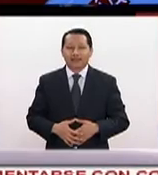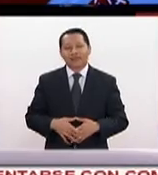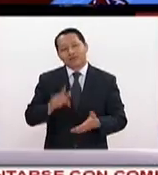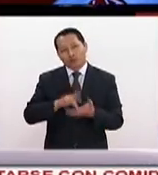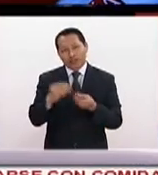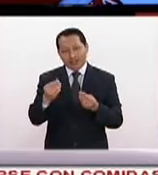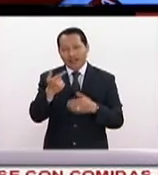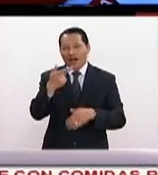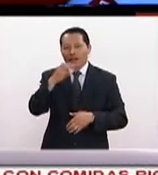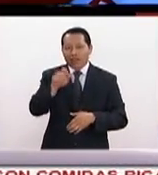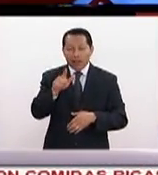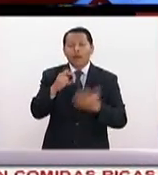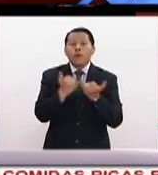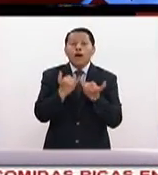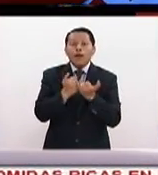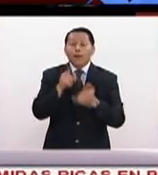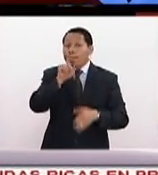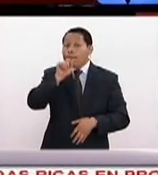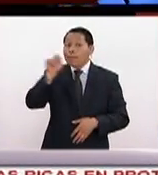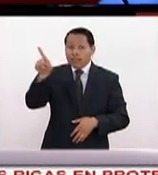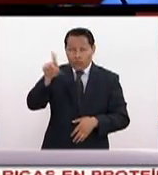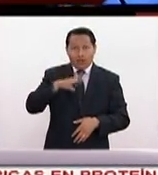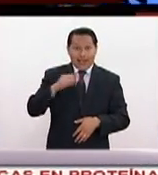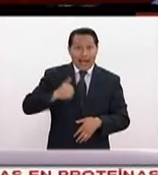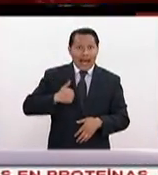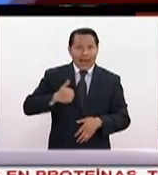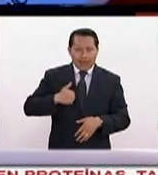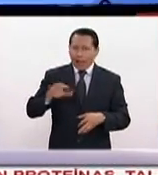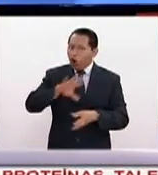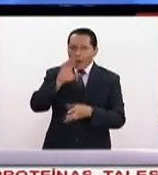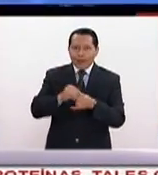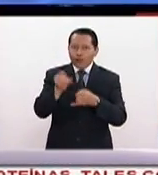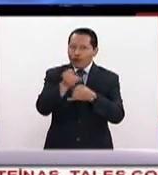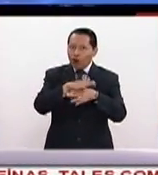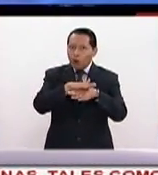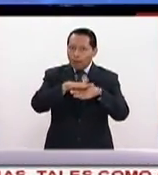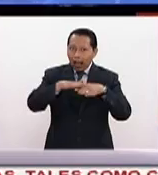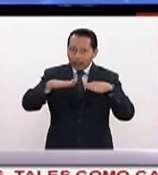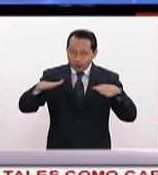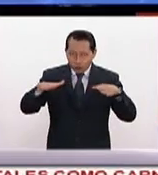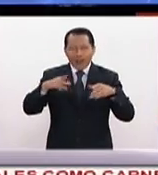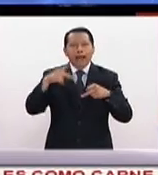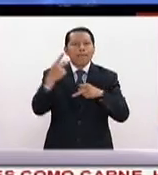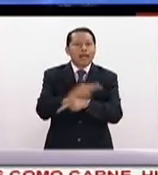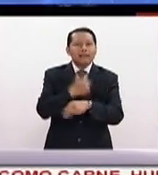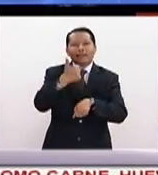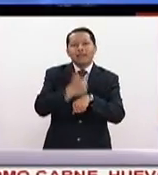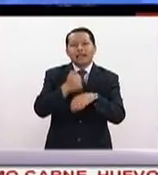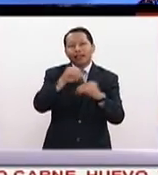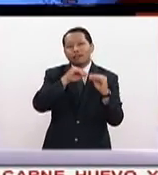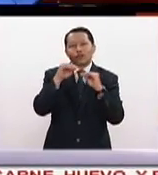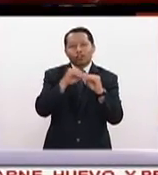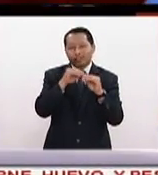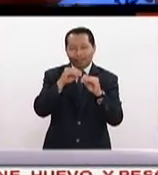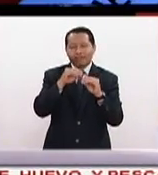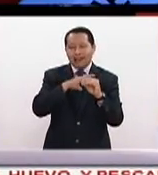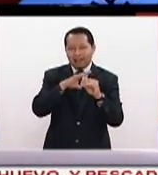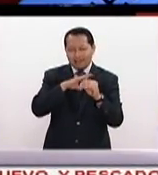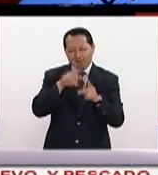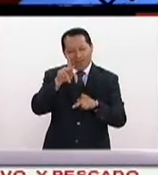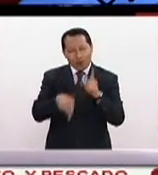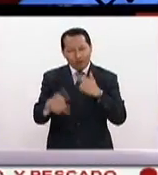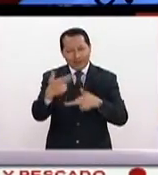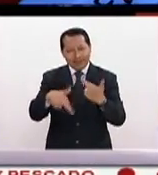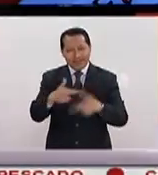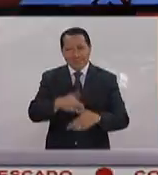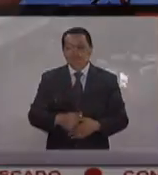Muchísimas gracias, Gabriel. Por supuesto, él va a estar allá en Canadá dándonos todo el seguimiento, los detalles de esta 6ª ronda de renegociación. Vamos a hacer una pausa, regresamos.